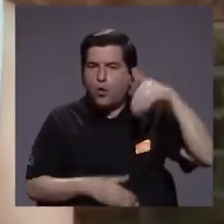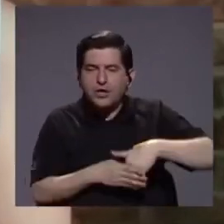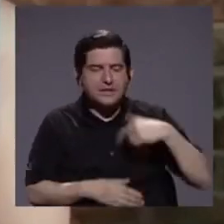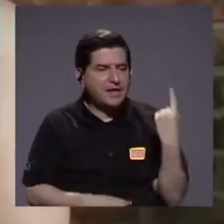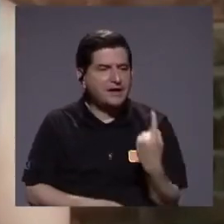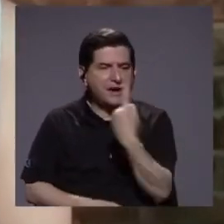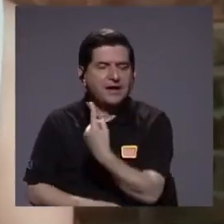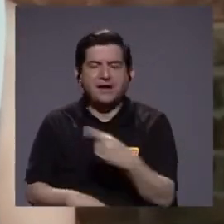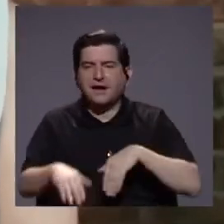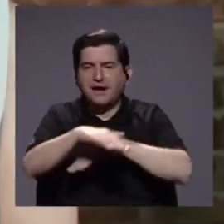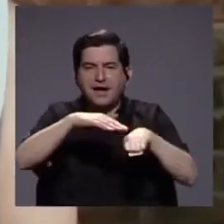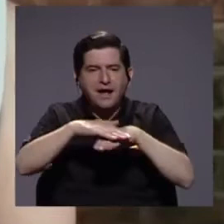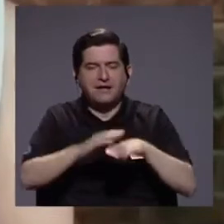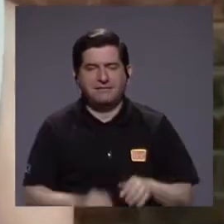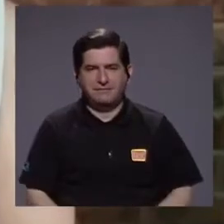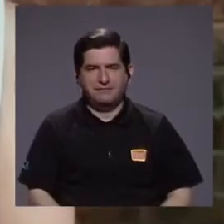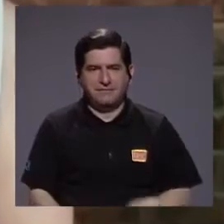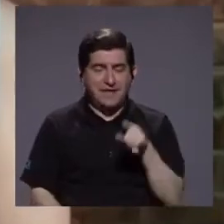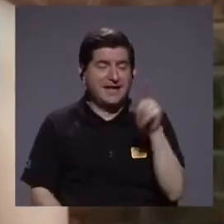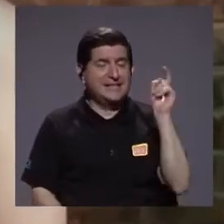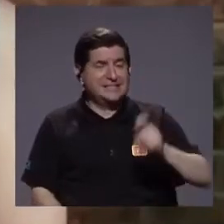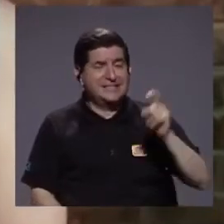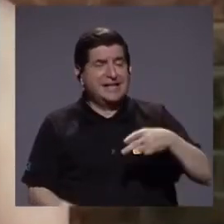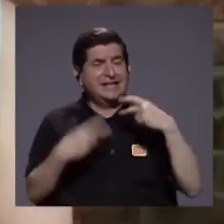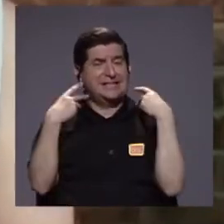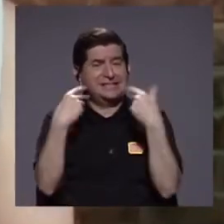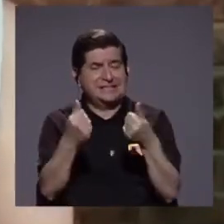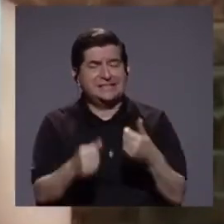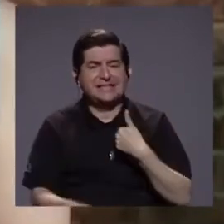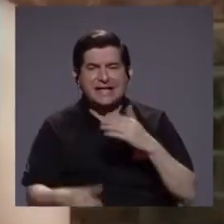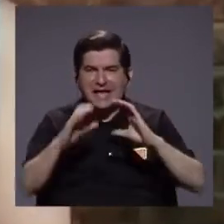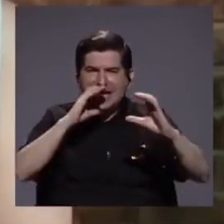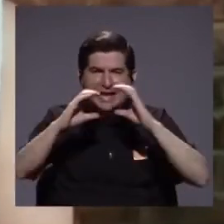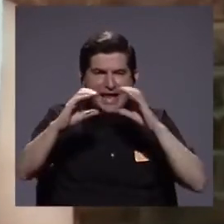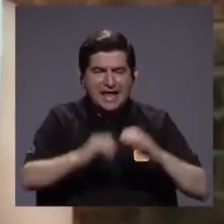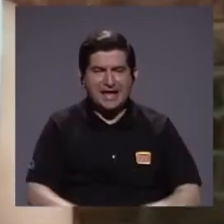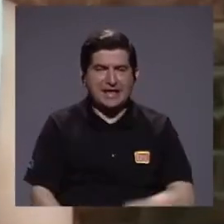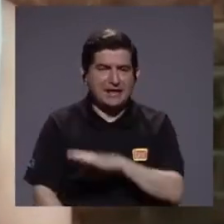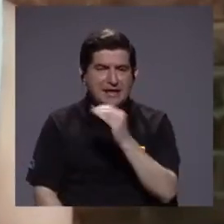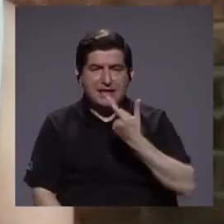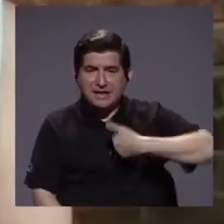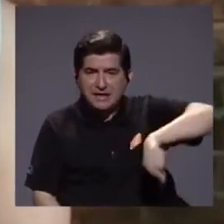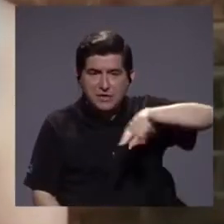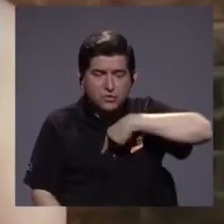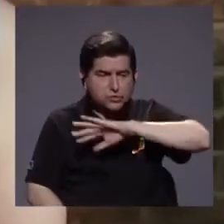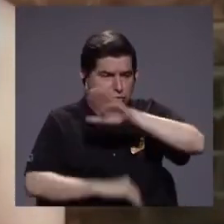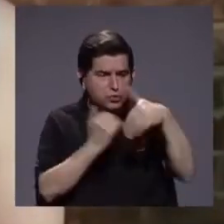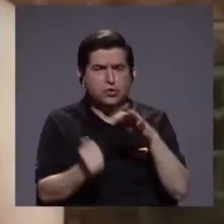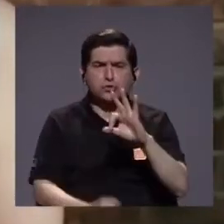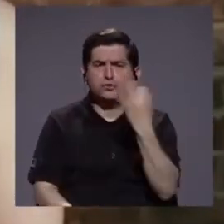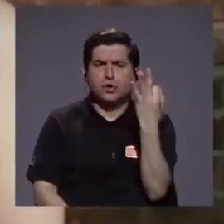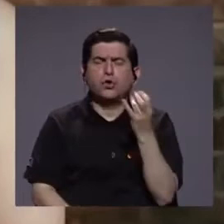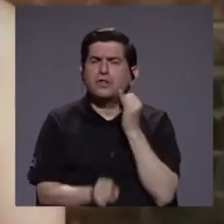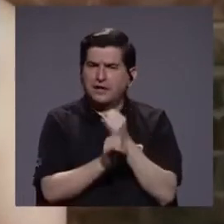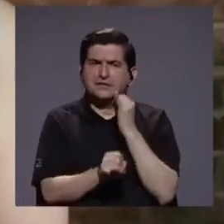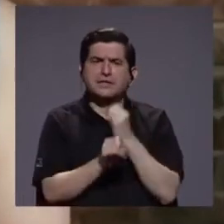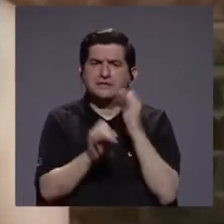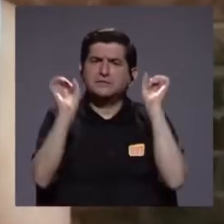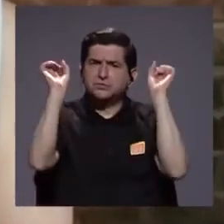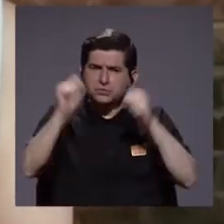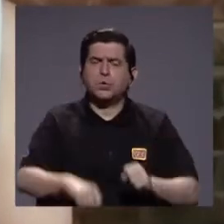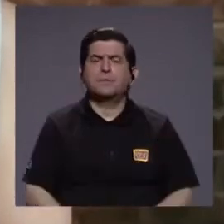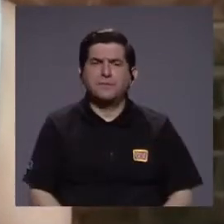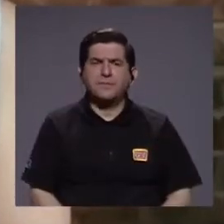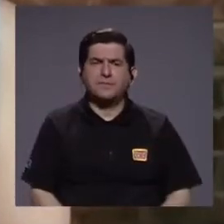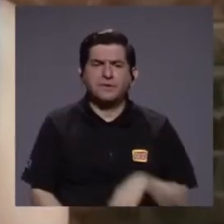cada sede. Eso es una urgencia, tener una comunicación, y tenemos todos los medios institucionales